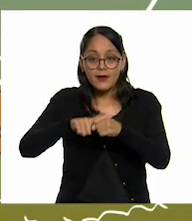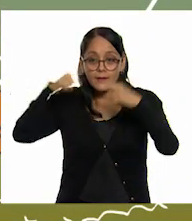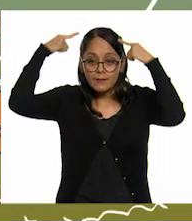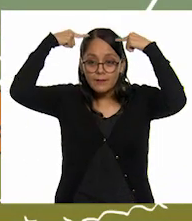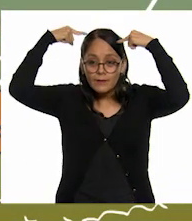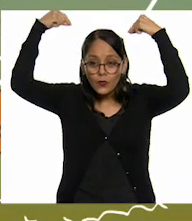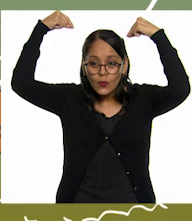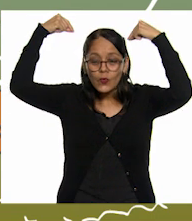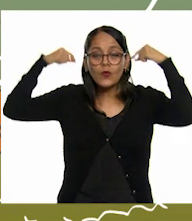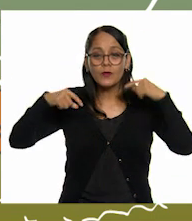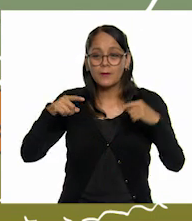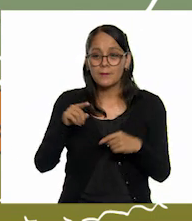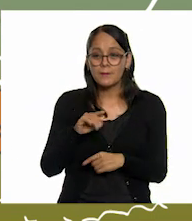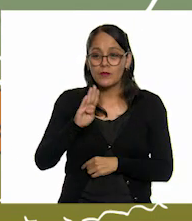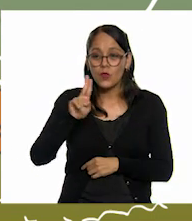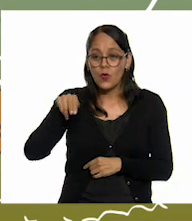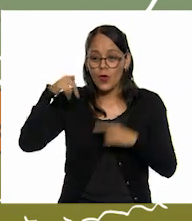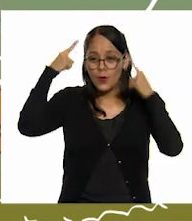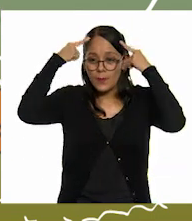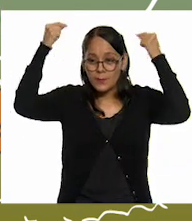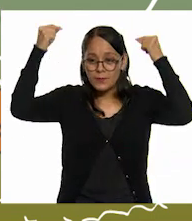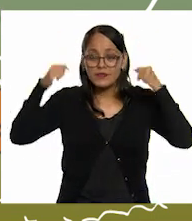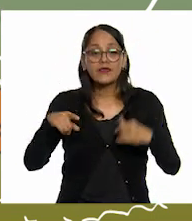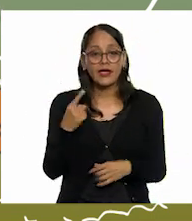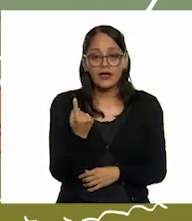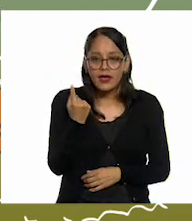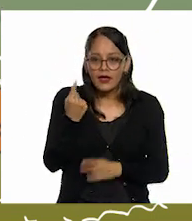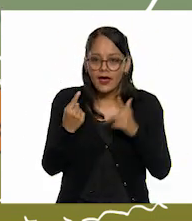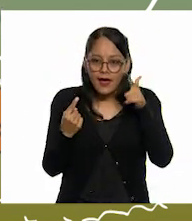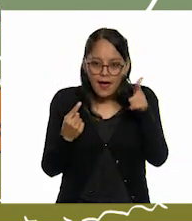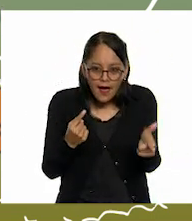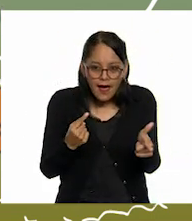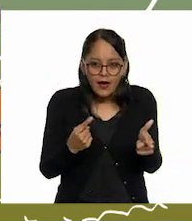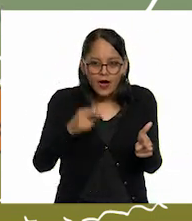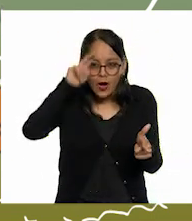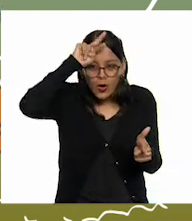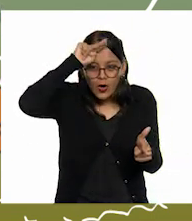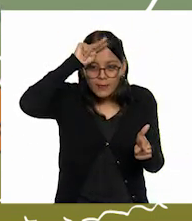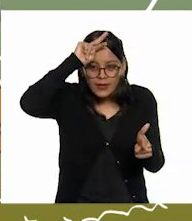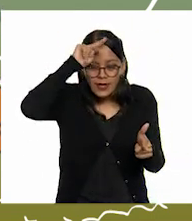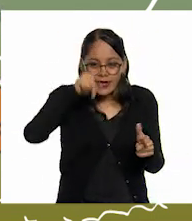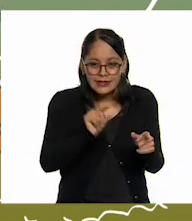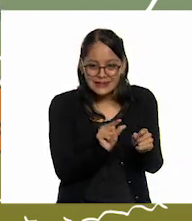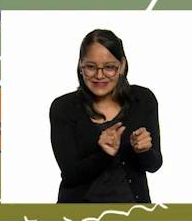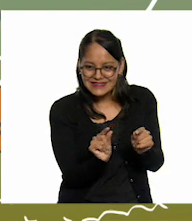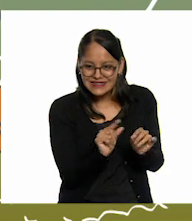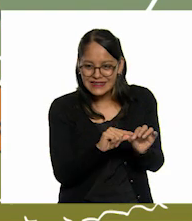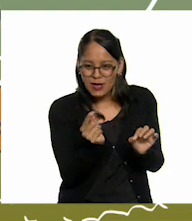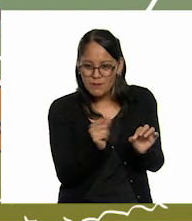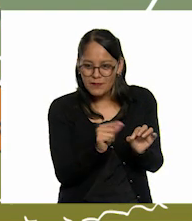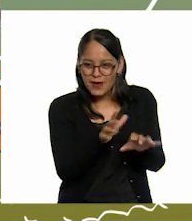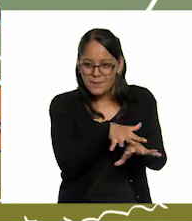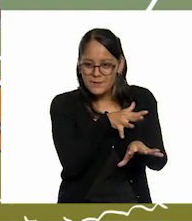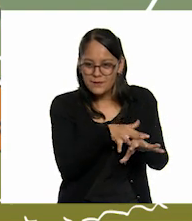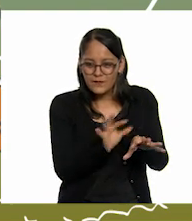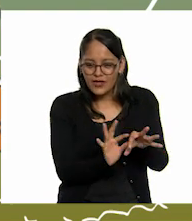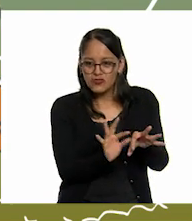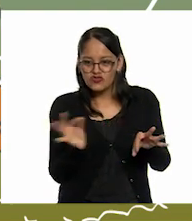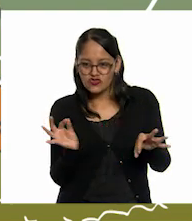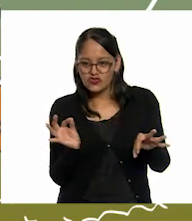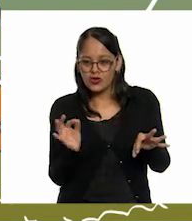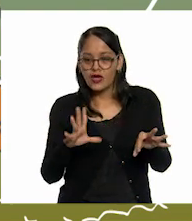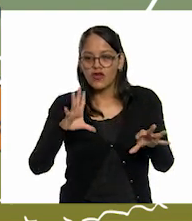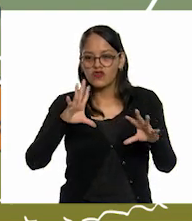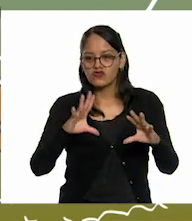tripita y la tirita en la patita de una hormiga. Le quitó la tapa y la hormiga se hizo chiquita, chiquita, chiquita,